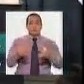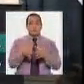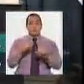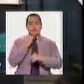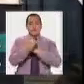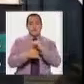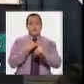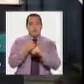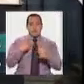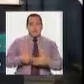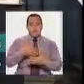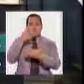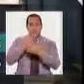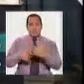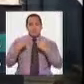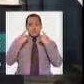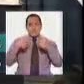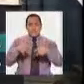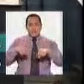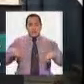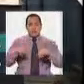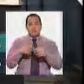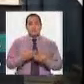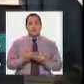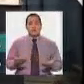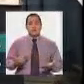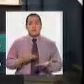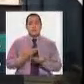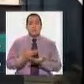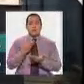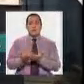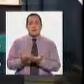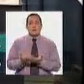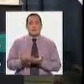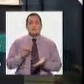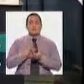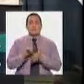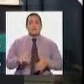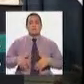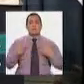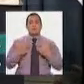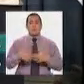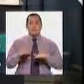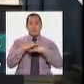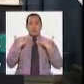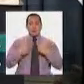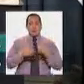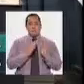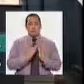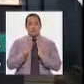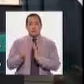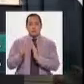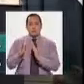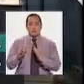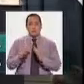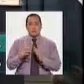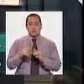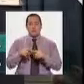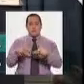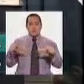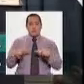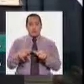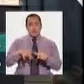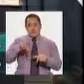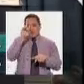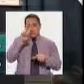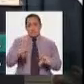han evaluado si este audio podría ser un elemento probatorio que pueda viciar el proceso en sede nacional? ¿Ya